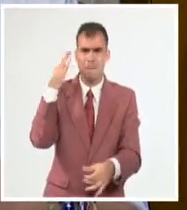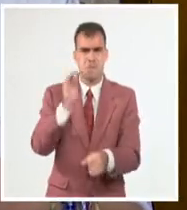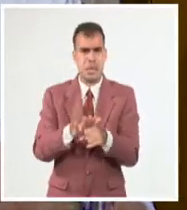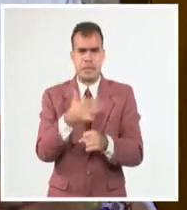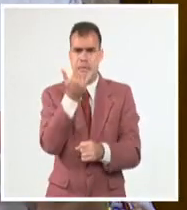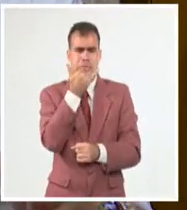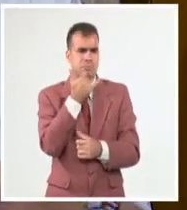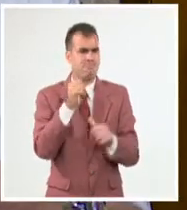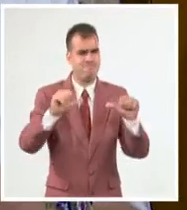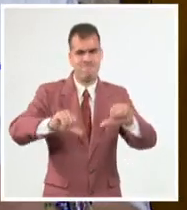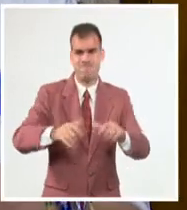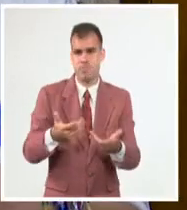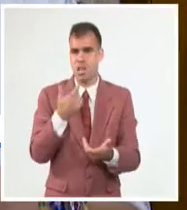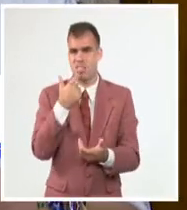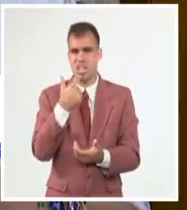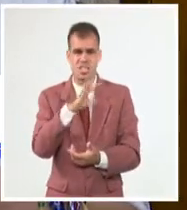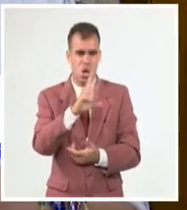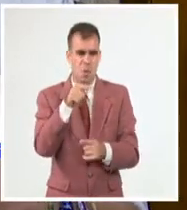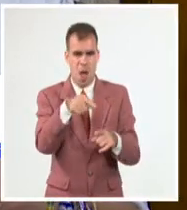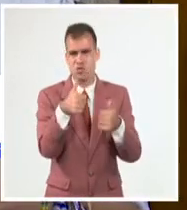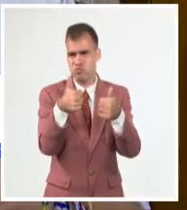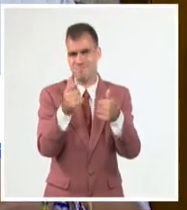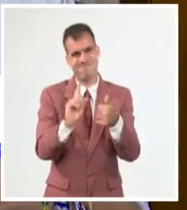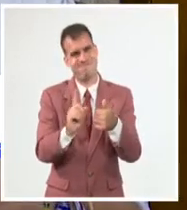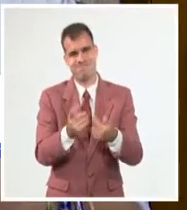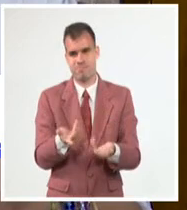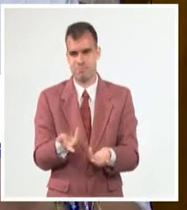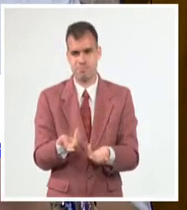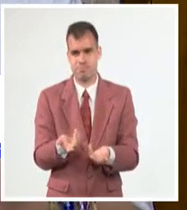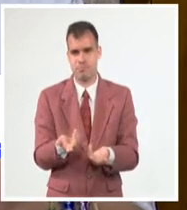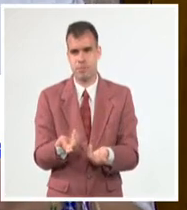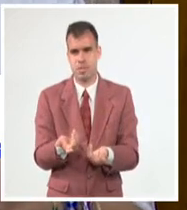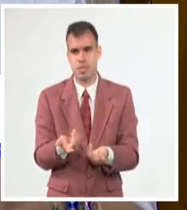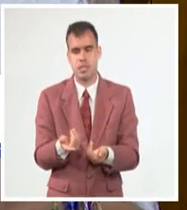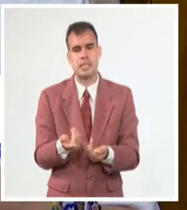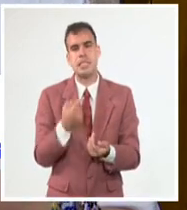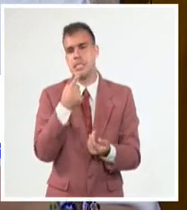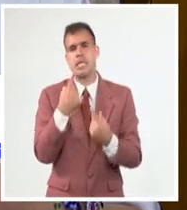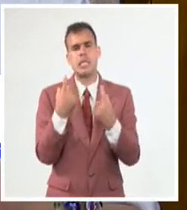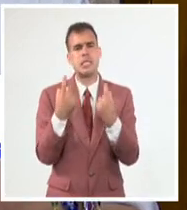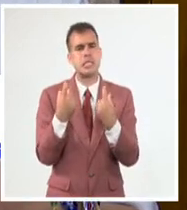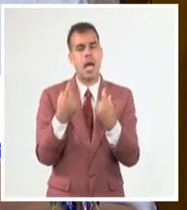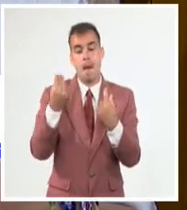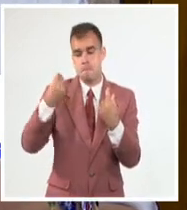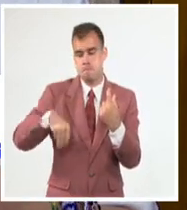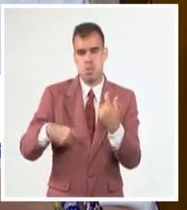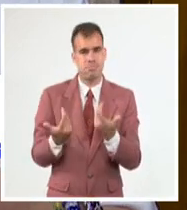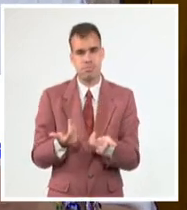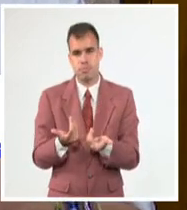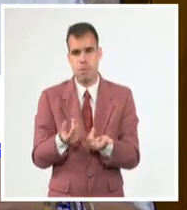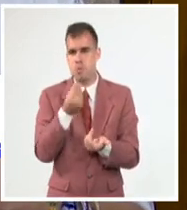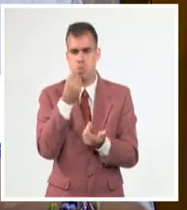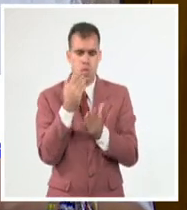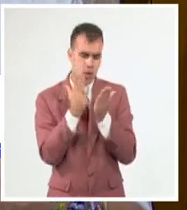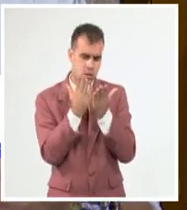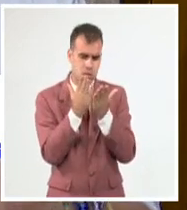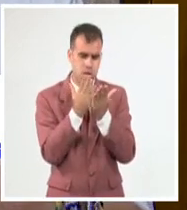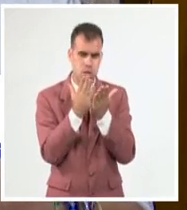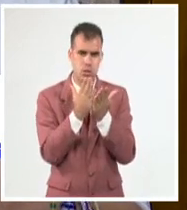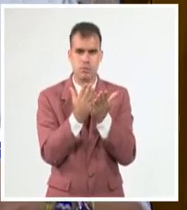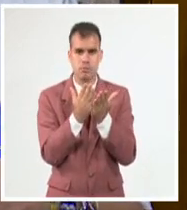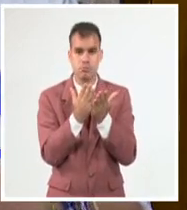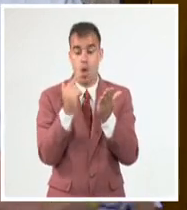mismos, donde robar no es el camino correcto, donde la necesidad de aprovechar la oportunidad de estudiar y